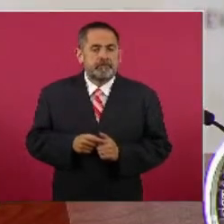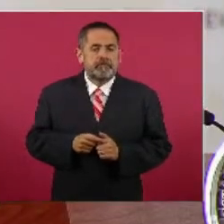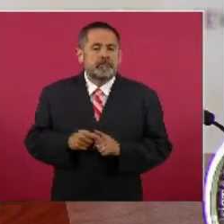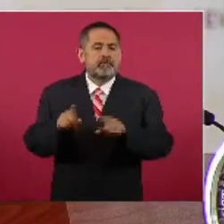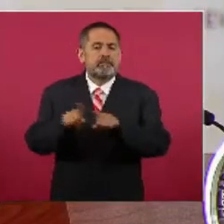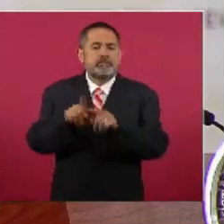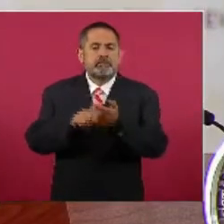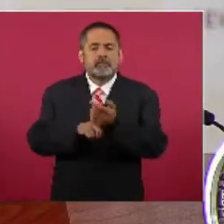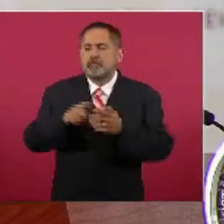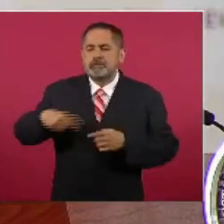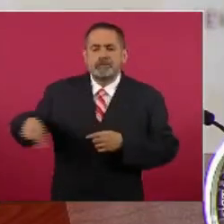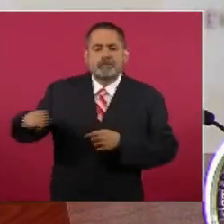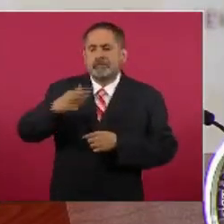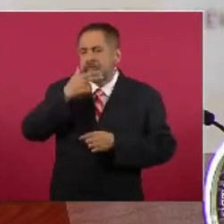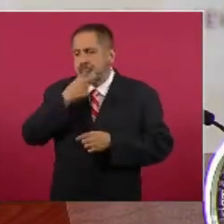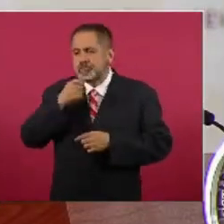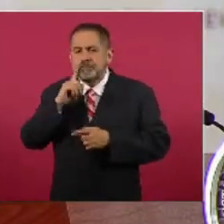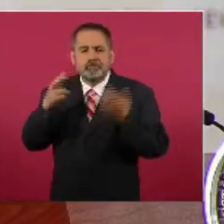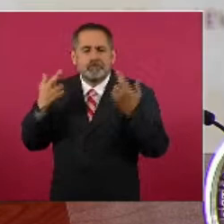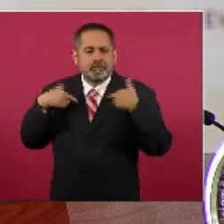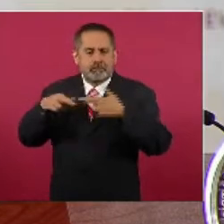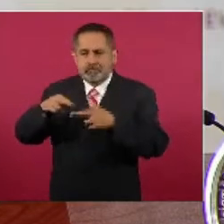maestras maestros